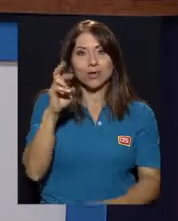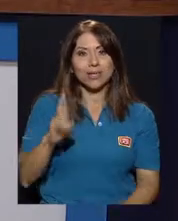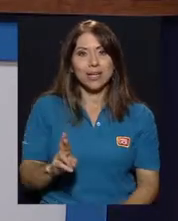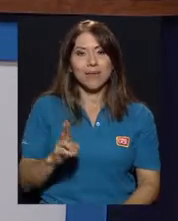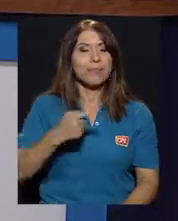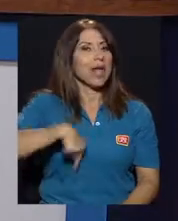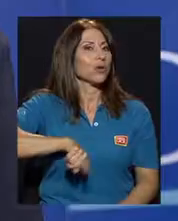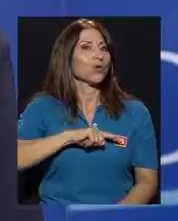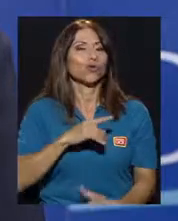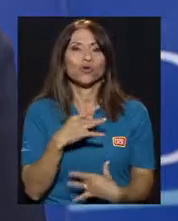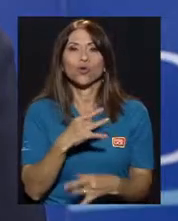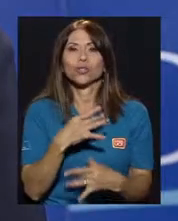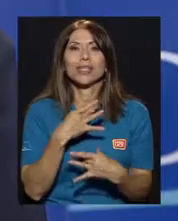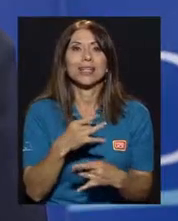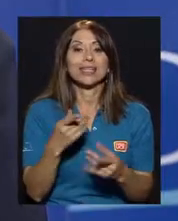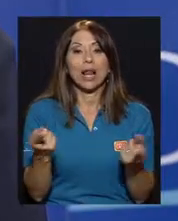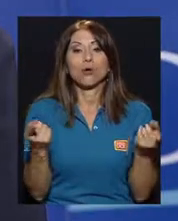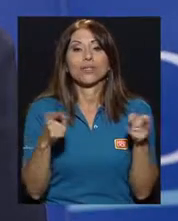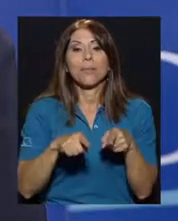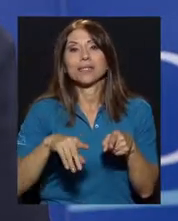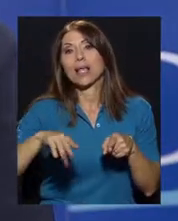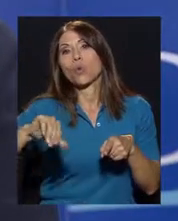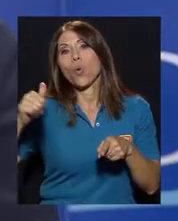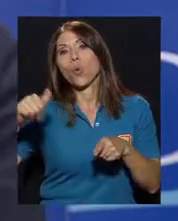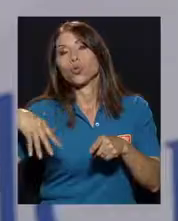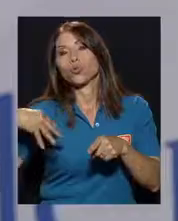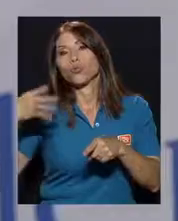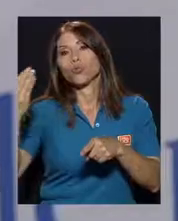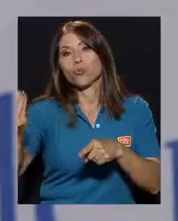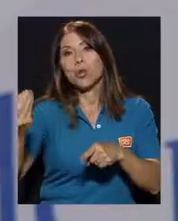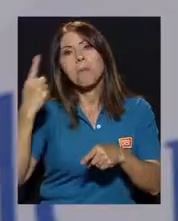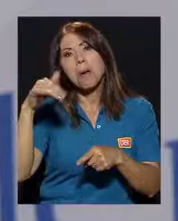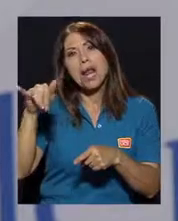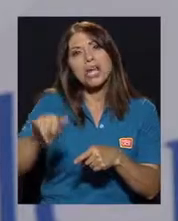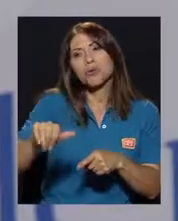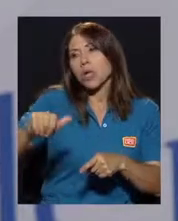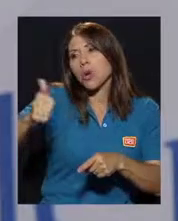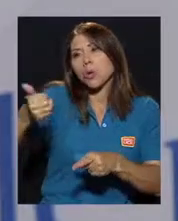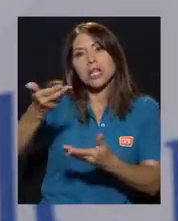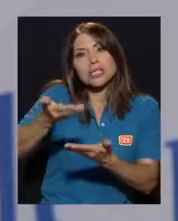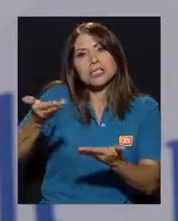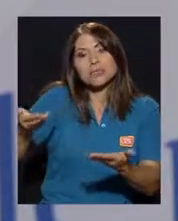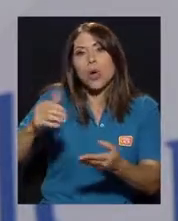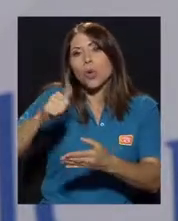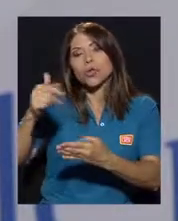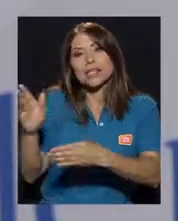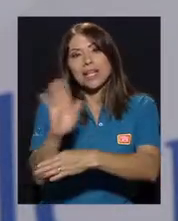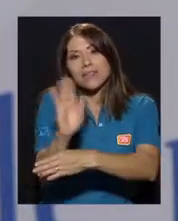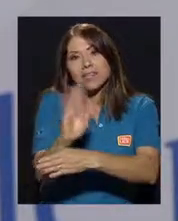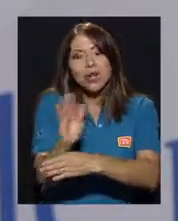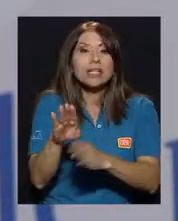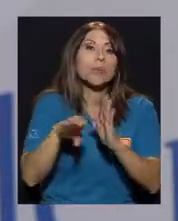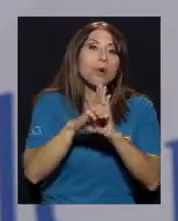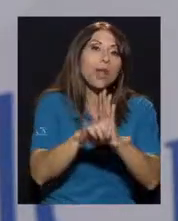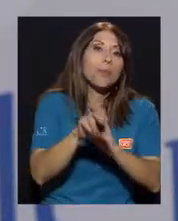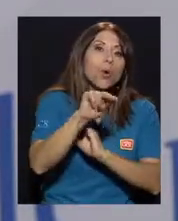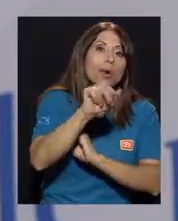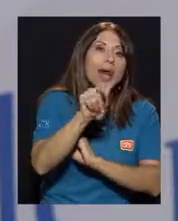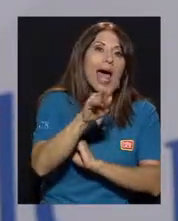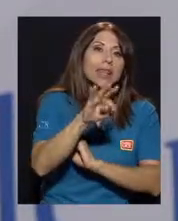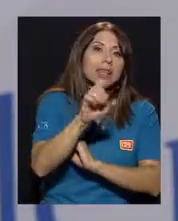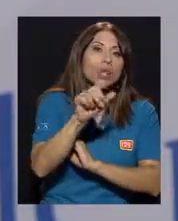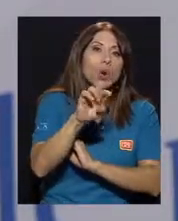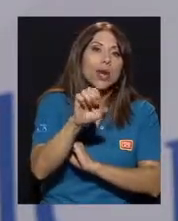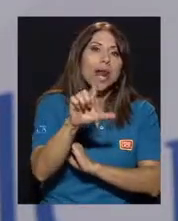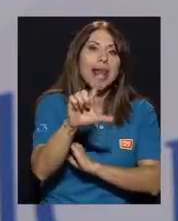interesa lo que está pasando fuera porque para eso hay otras distancias hay otras televisoras están national geographic que lo hace muy bien